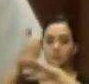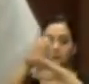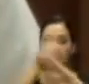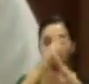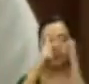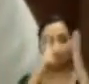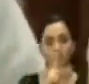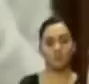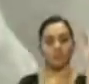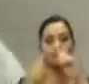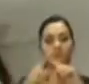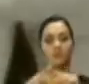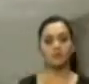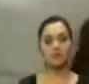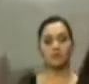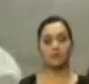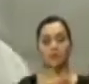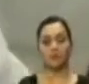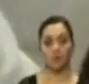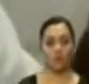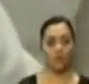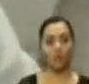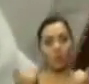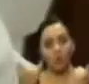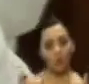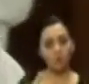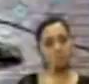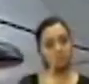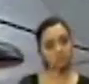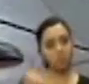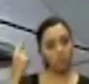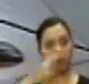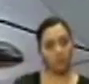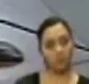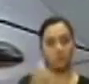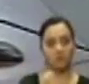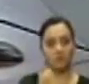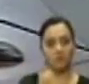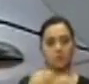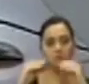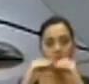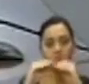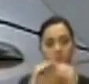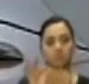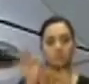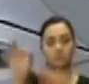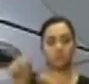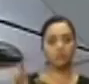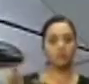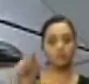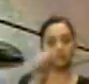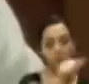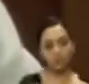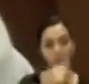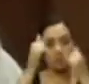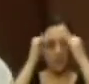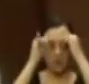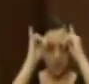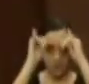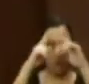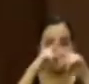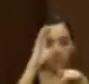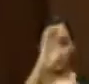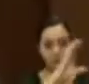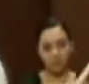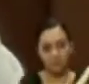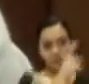programa. Señor presidente, hoy un día agradable de trabajo en el campo, rodeado de agricultores, ganaderos, campesinos,